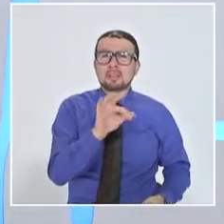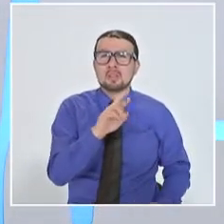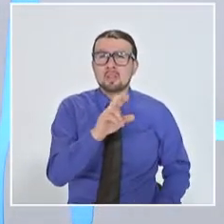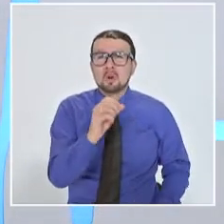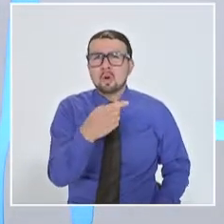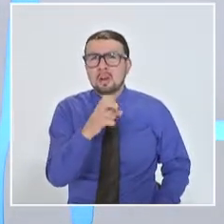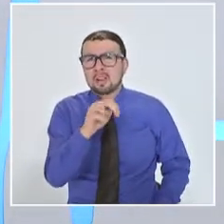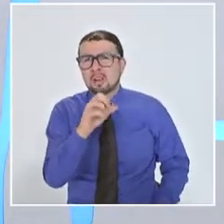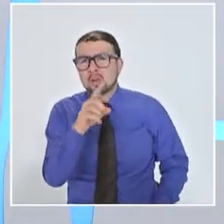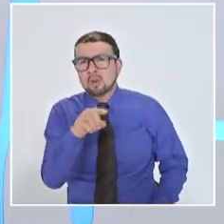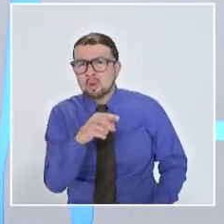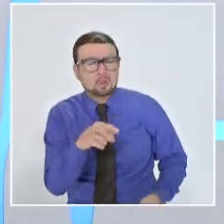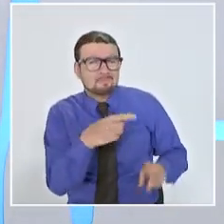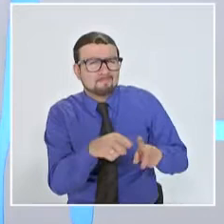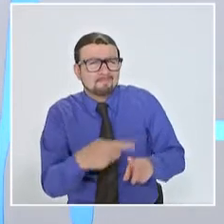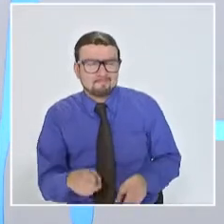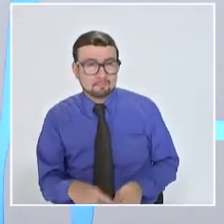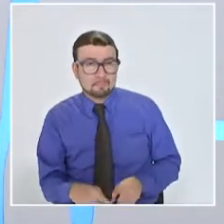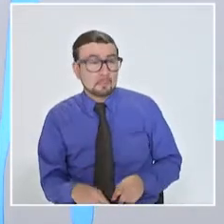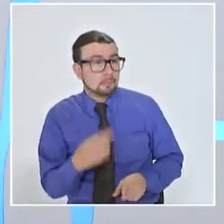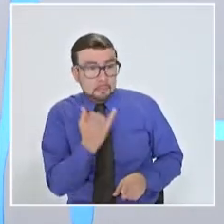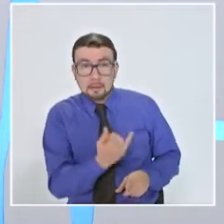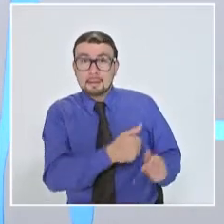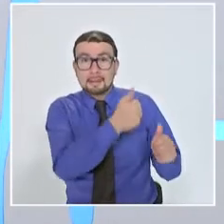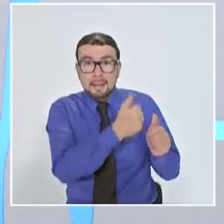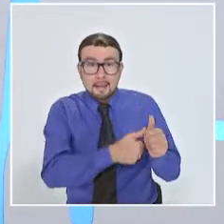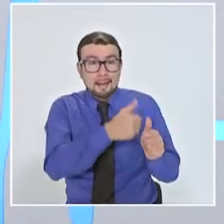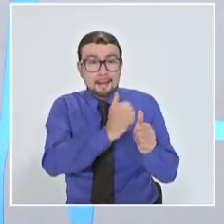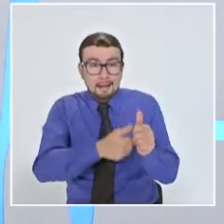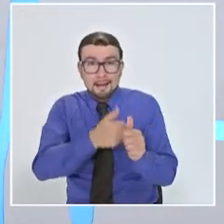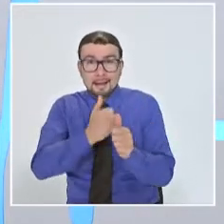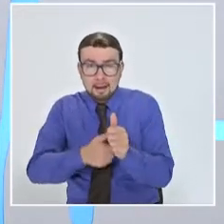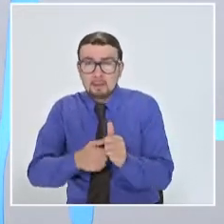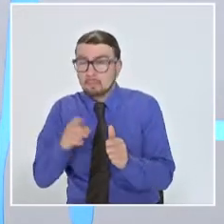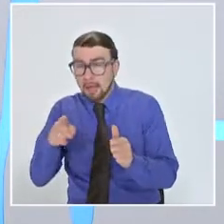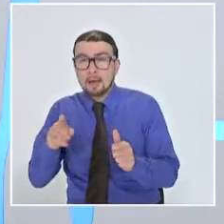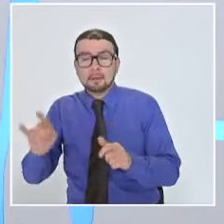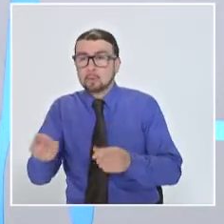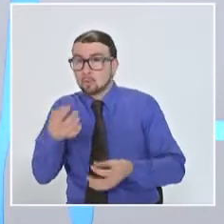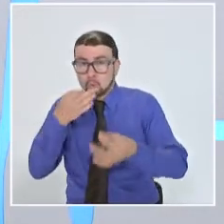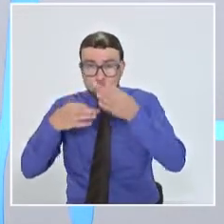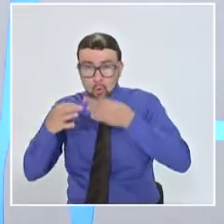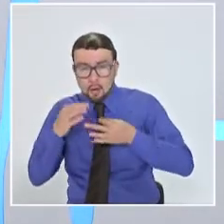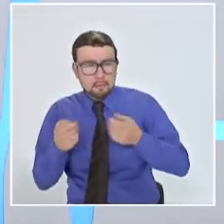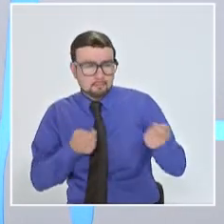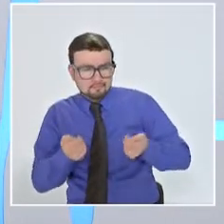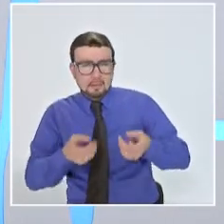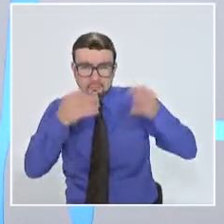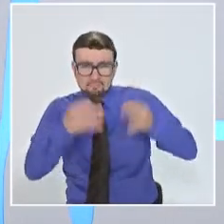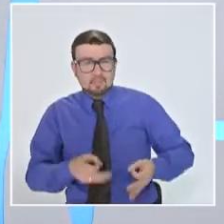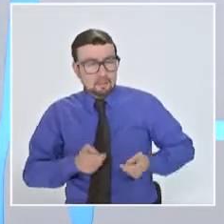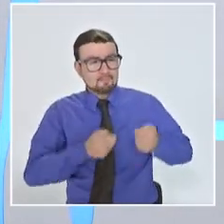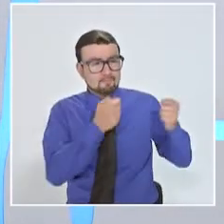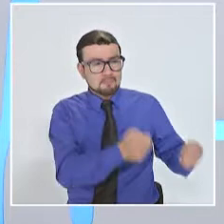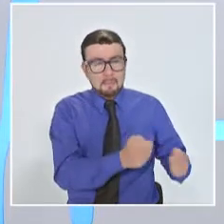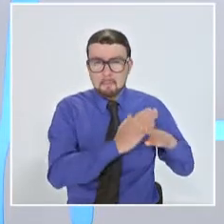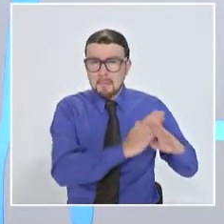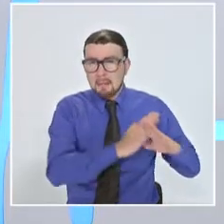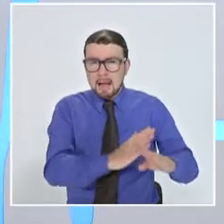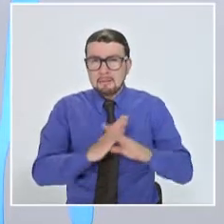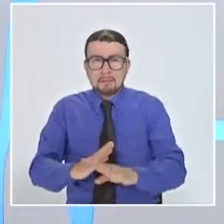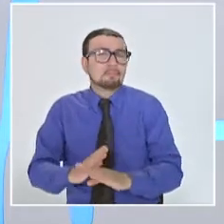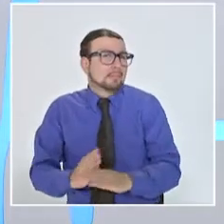HER2, porque para cada uno de estos receptores existen unos bloqueadores hormonales o un tratamiento target. También